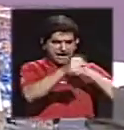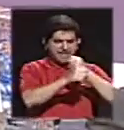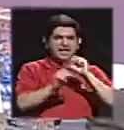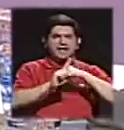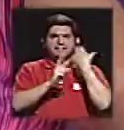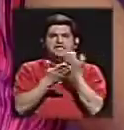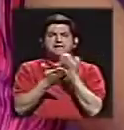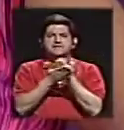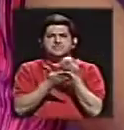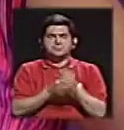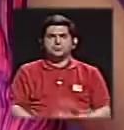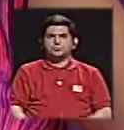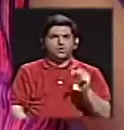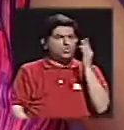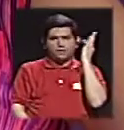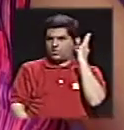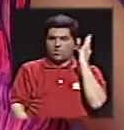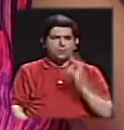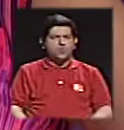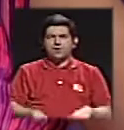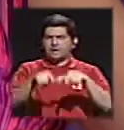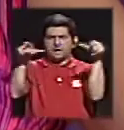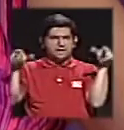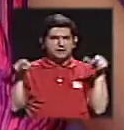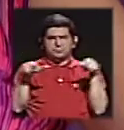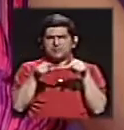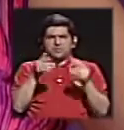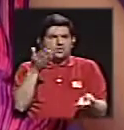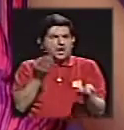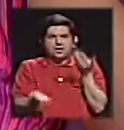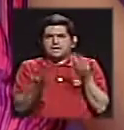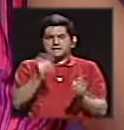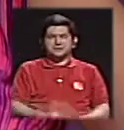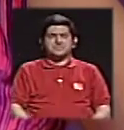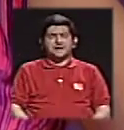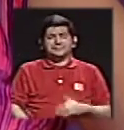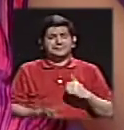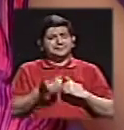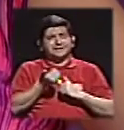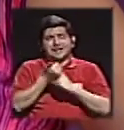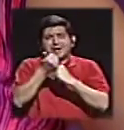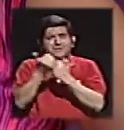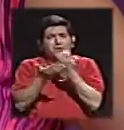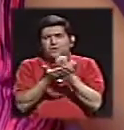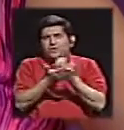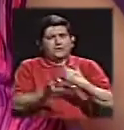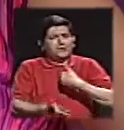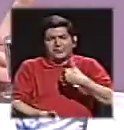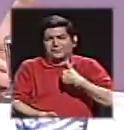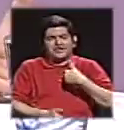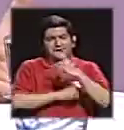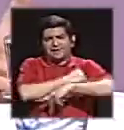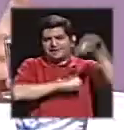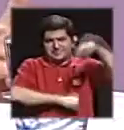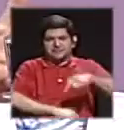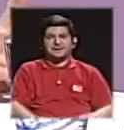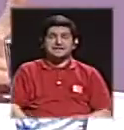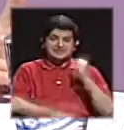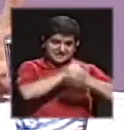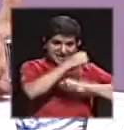situación económica, porque no son muchachas tampoco de las zonas más favorecidas del país.